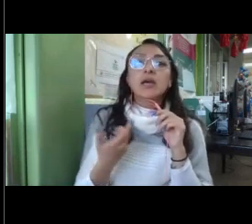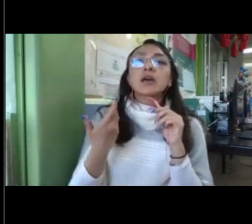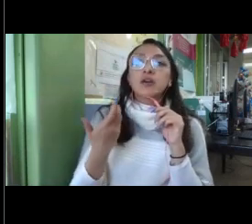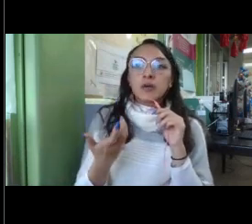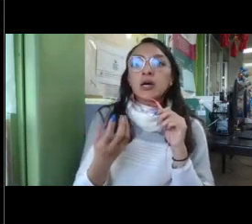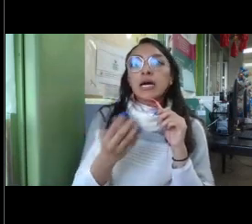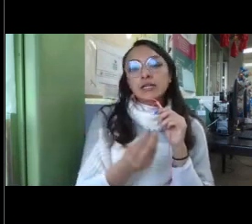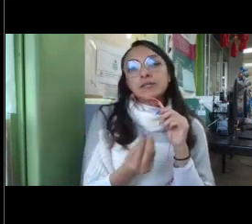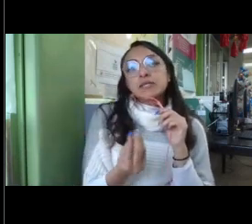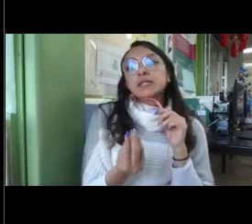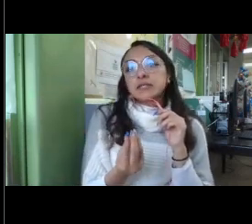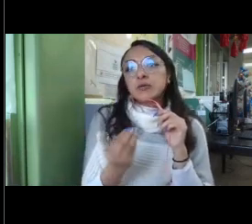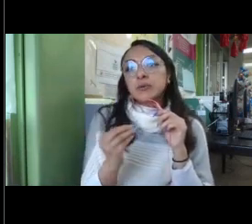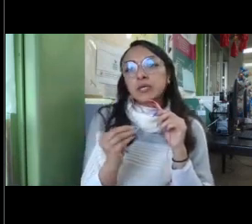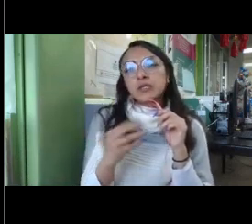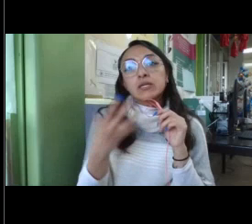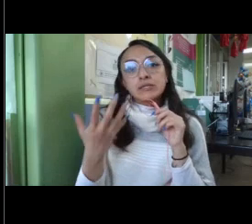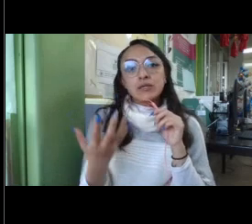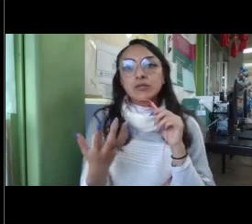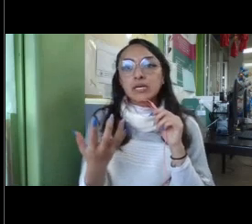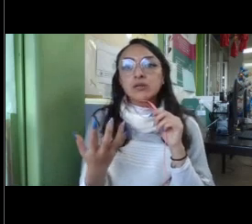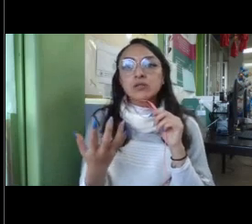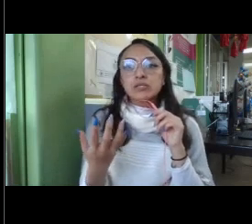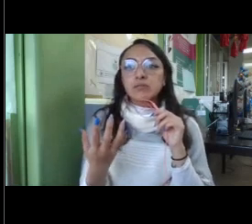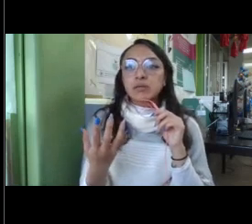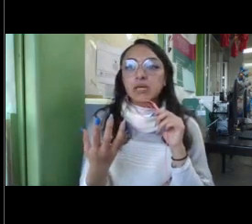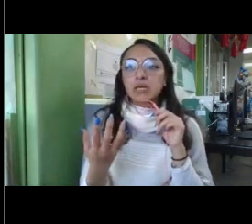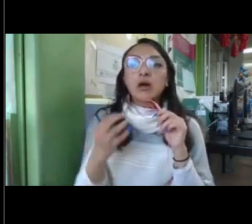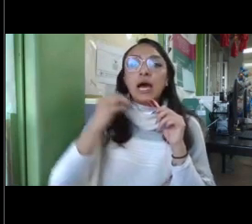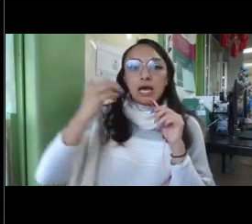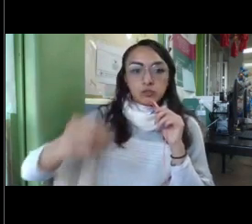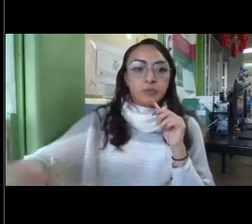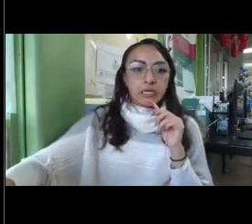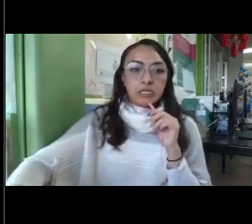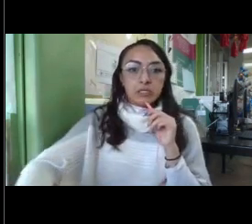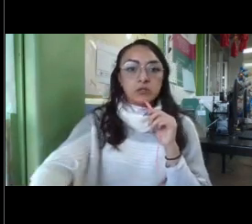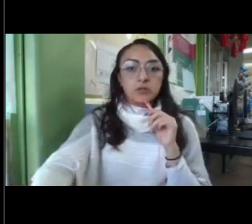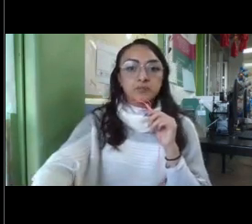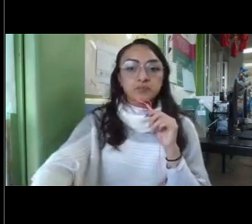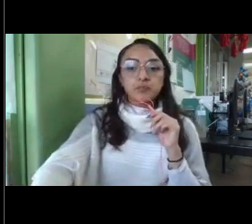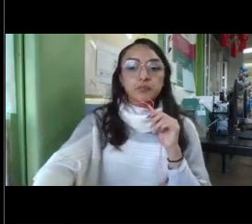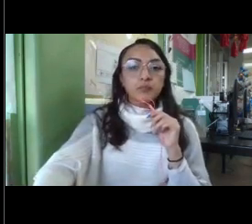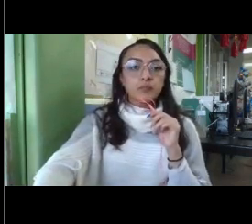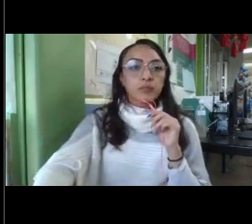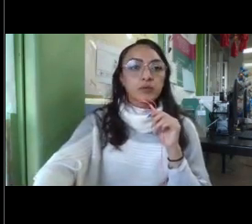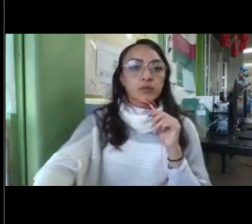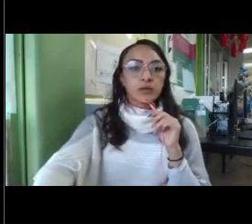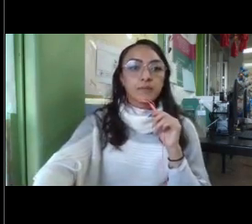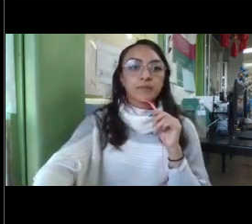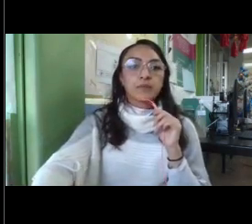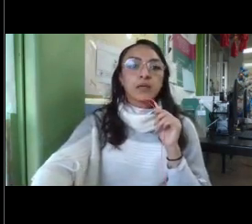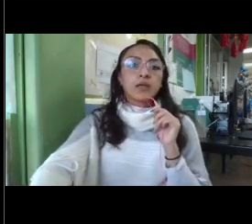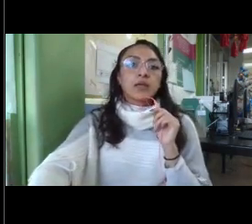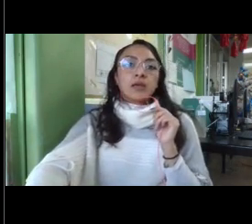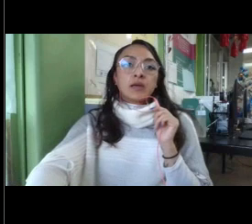ellos. ¿Cómo? A través de entender un poquito desde dónde ellos están viendo a sus pequeñitos.